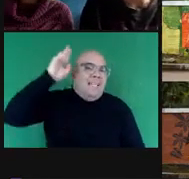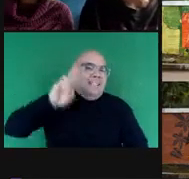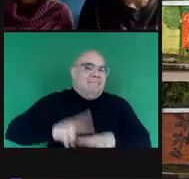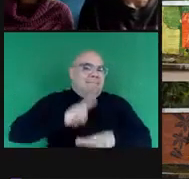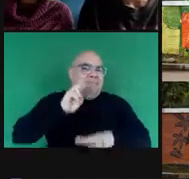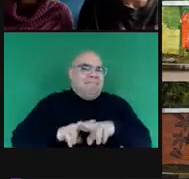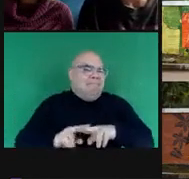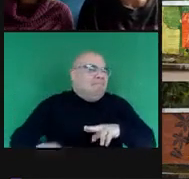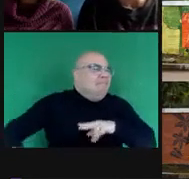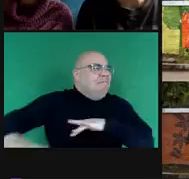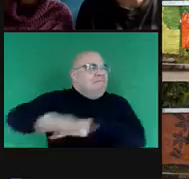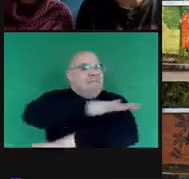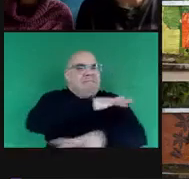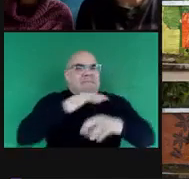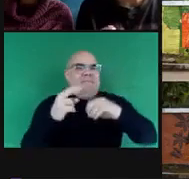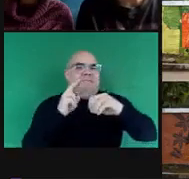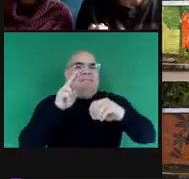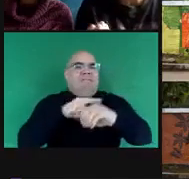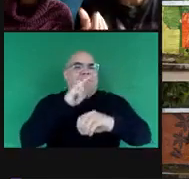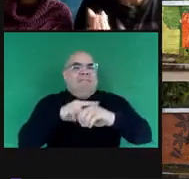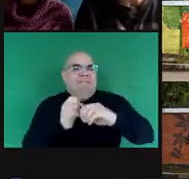cultura,